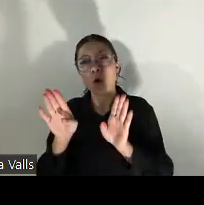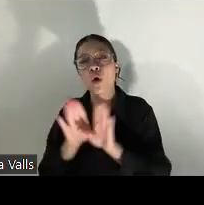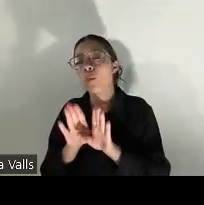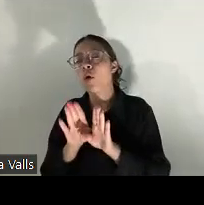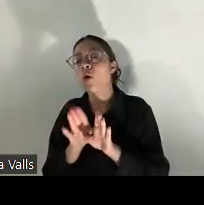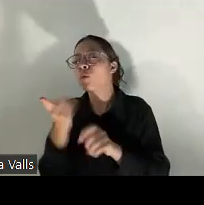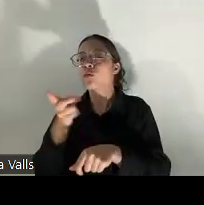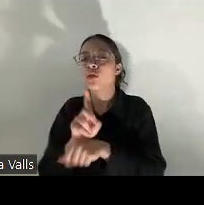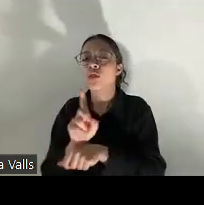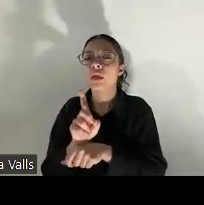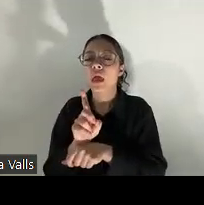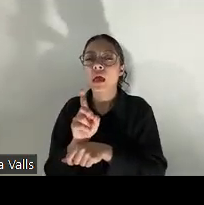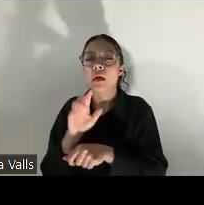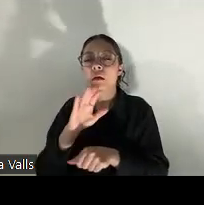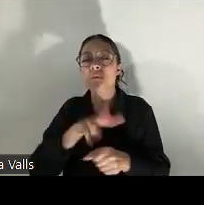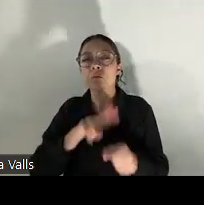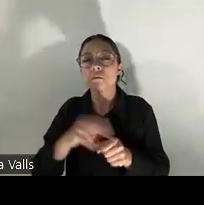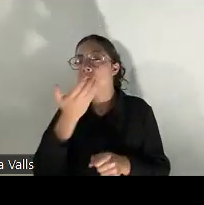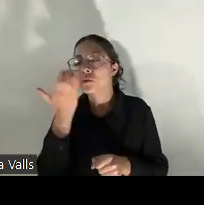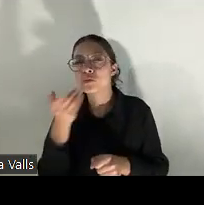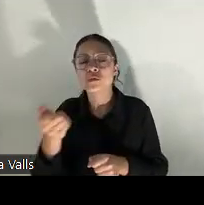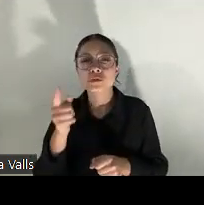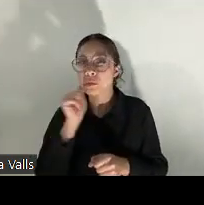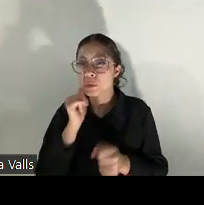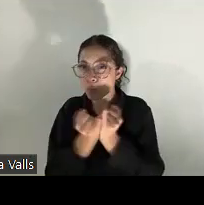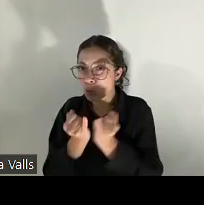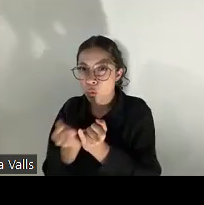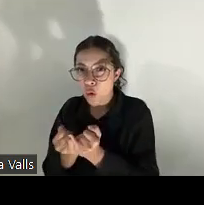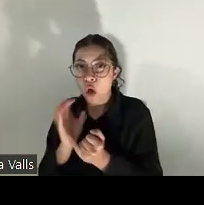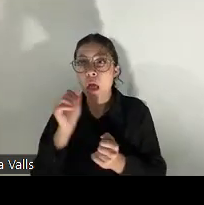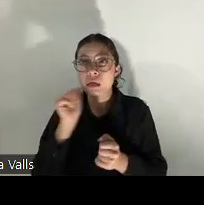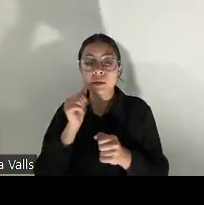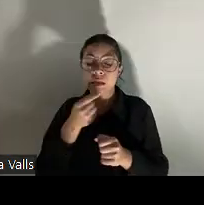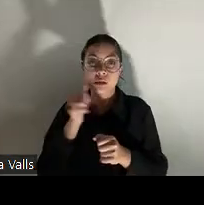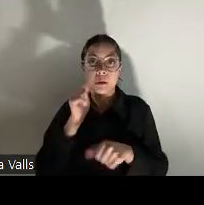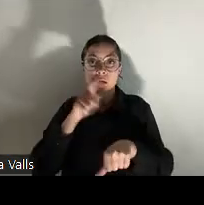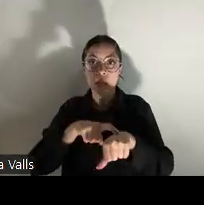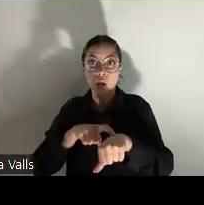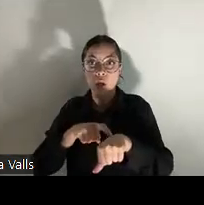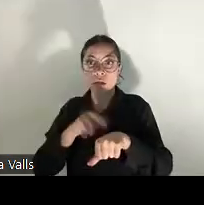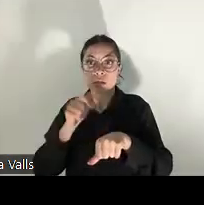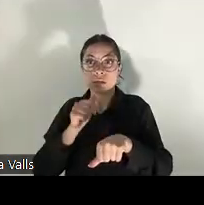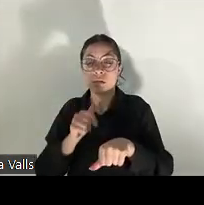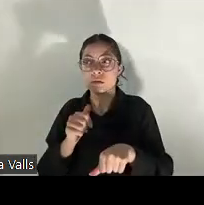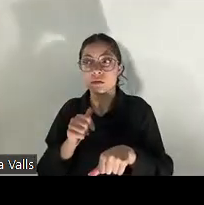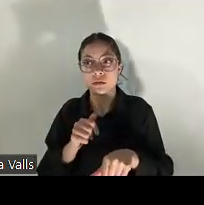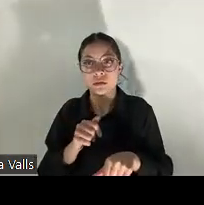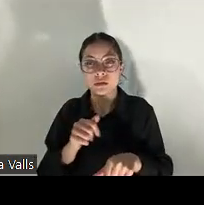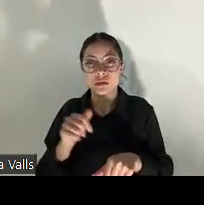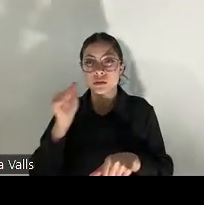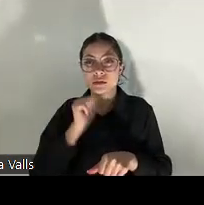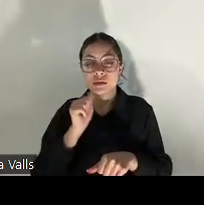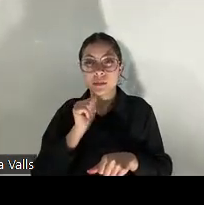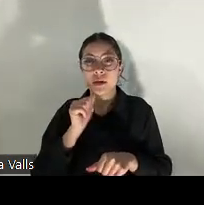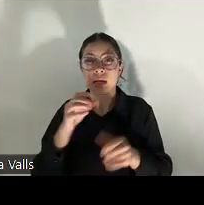su niño? Sus niños, sus días son todos iguales. Hay niños que son como relojitos y que ya sabemos qué va a pasar a qué hora. Y hay otros niños que son una